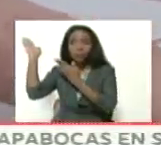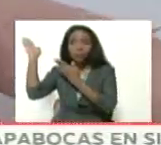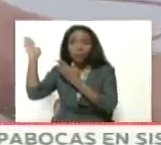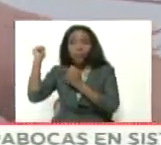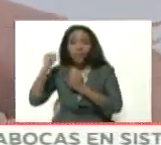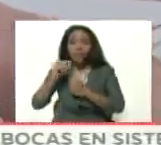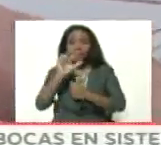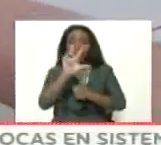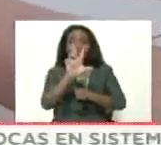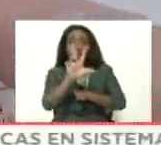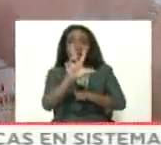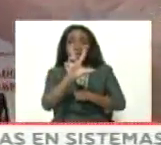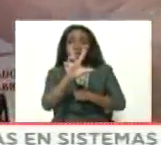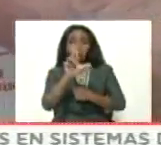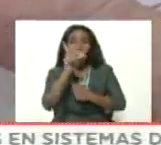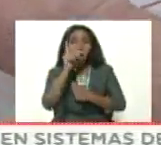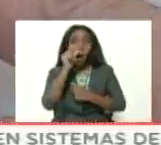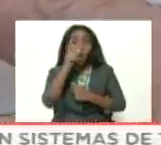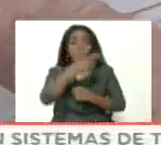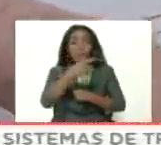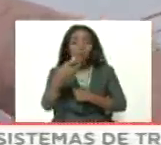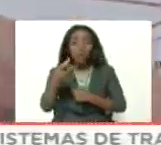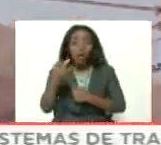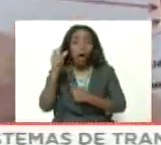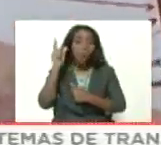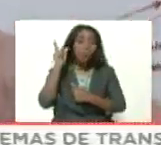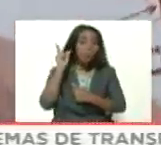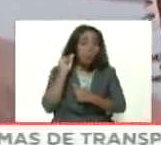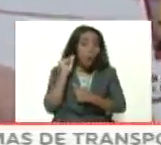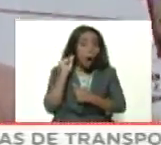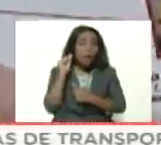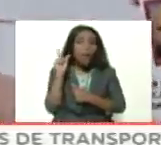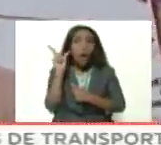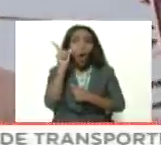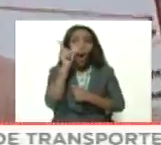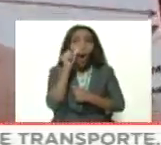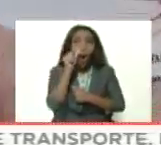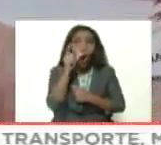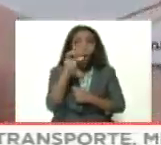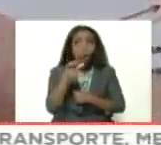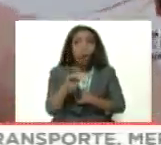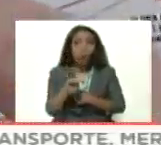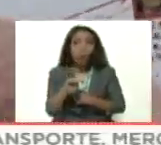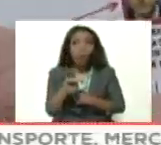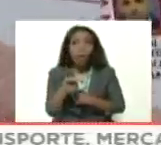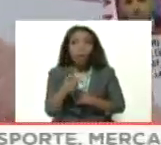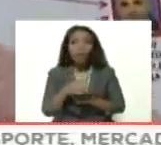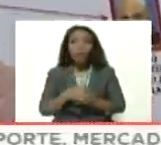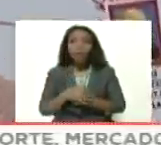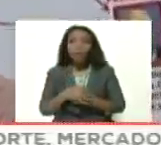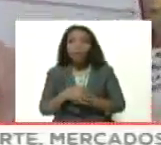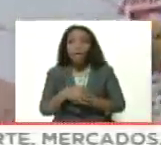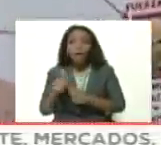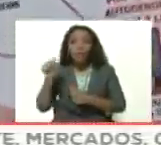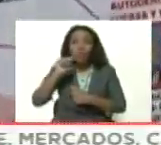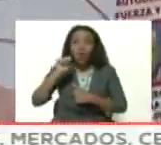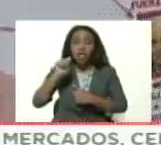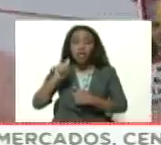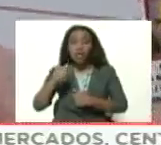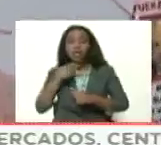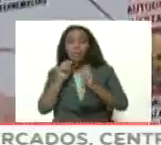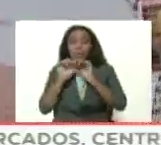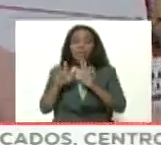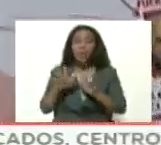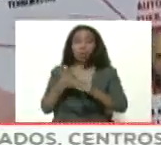que entre palo de aguardiente y palo de aguardiente está estableciendo la conspiración contra Venezuela, Germán Ferrer, un borracho perdido, pero al mismo